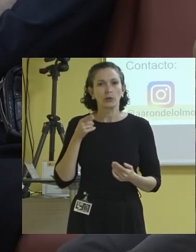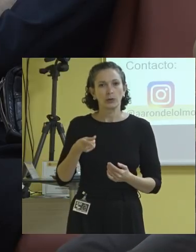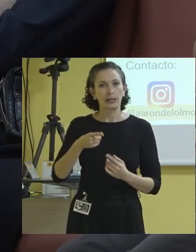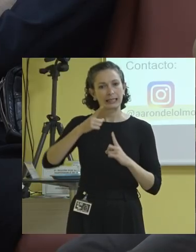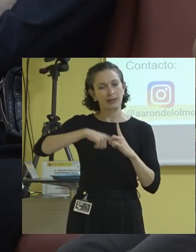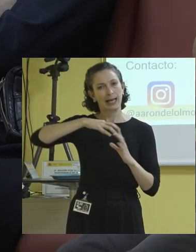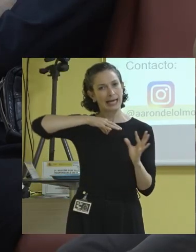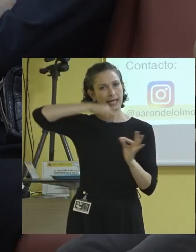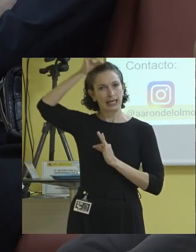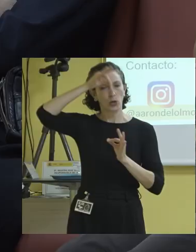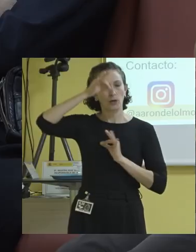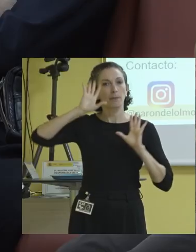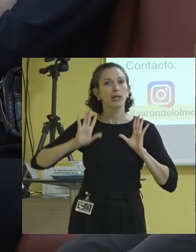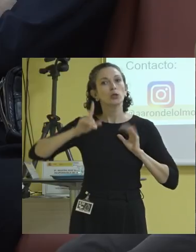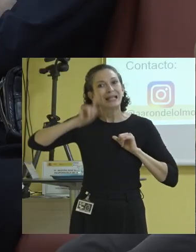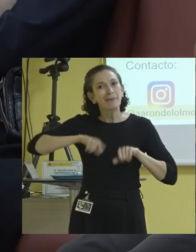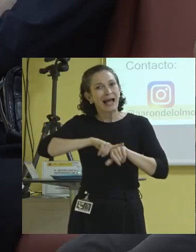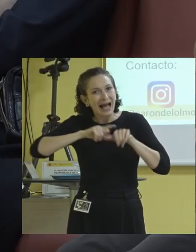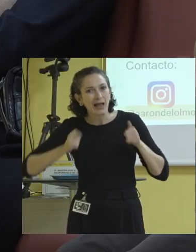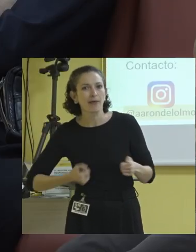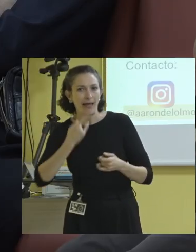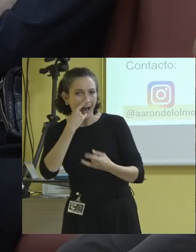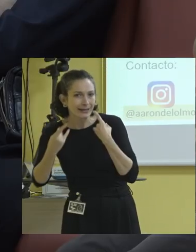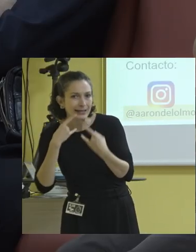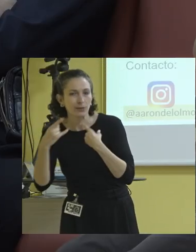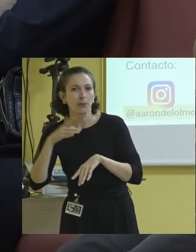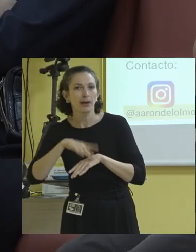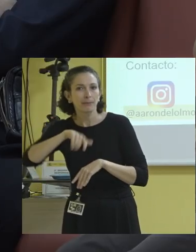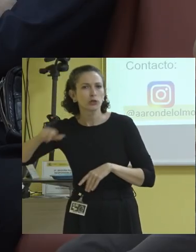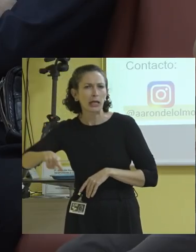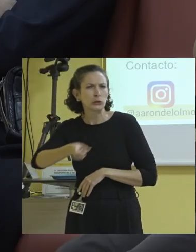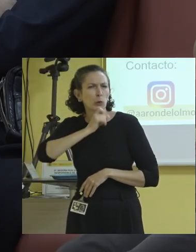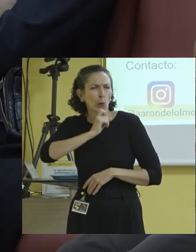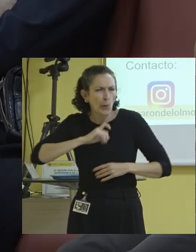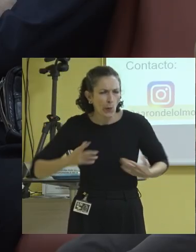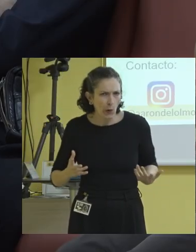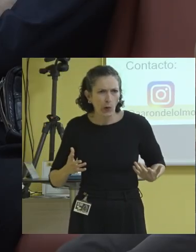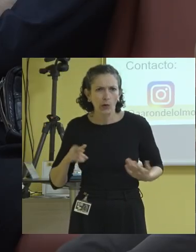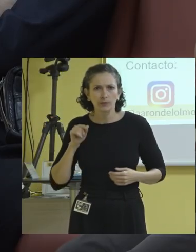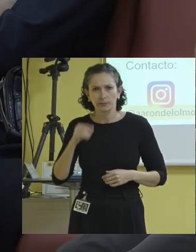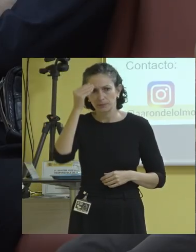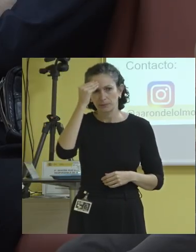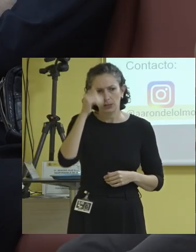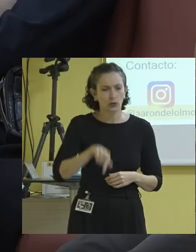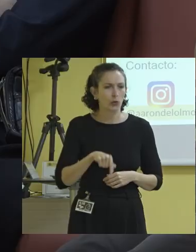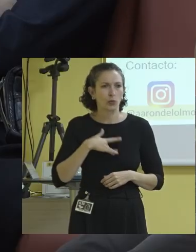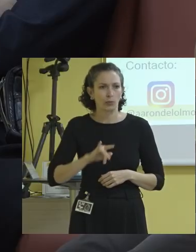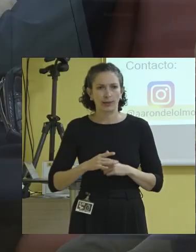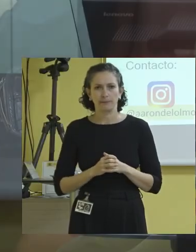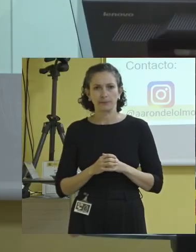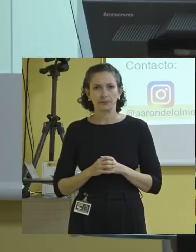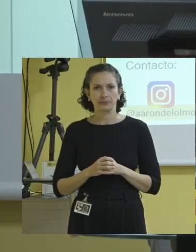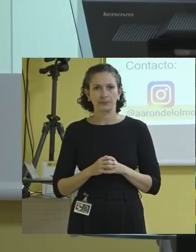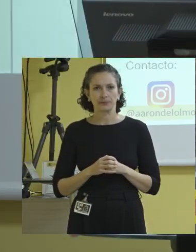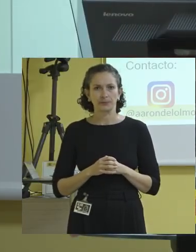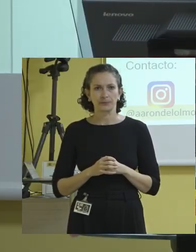de rigor, pero al mismo tiempo atractivo para la gente, ¿no? Ahí hay un nicho, yo creo que... Claro, hay que adaptarse también mucho